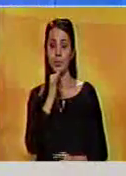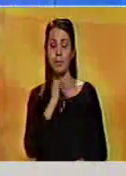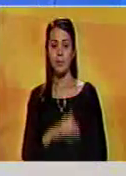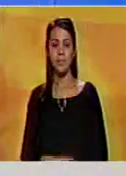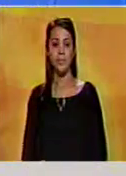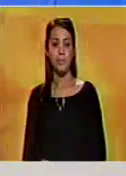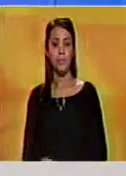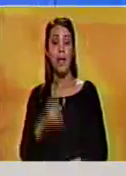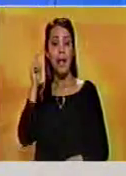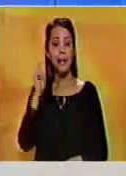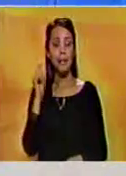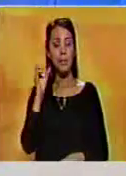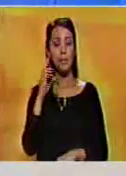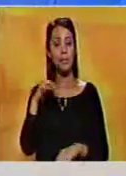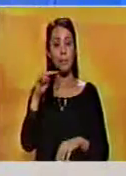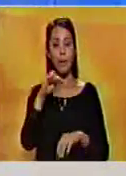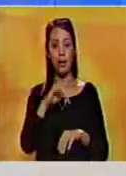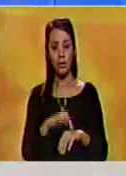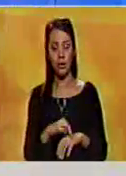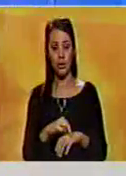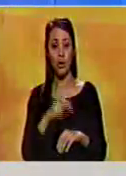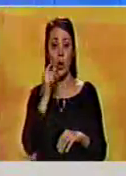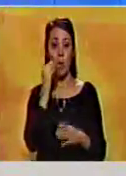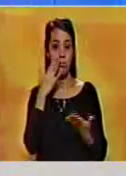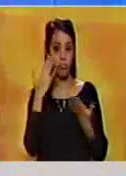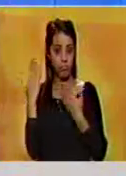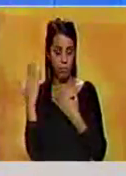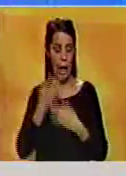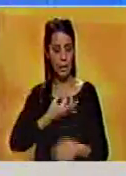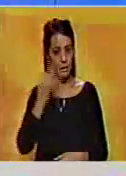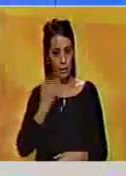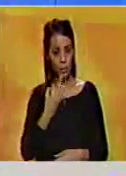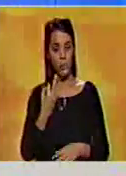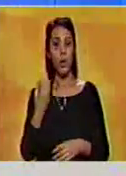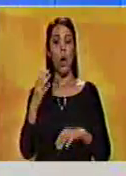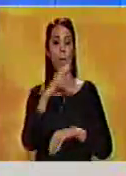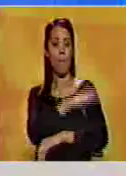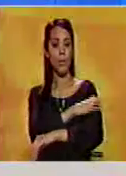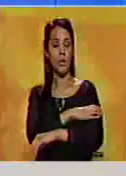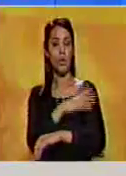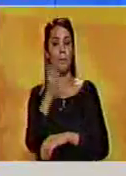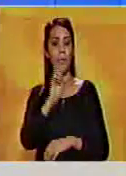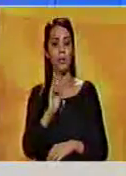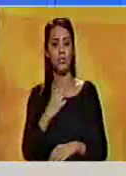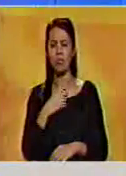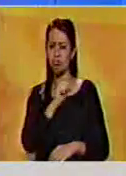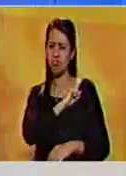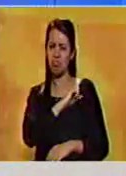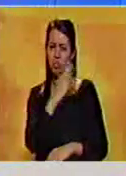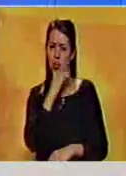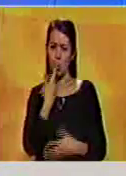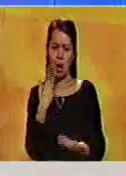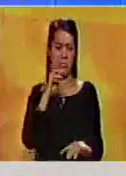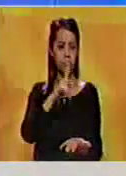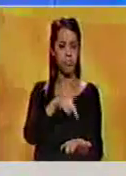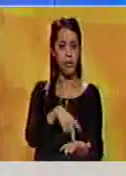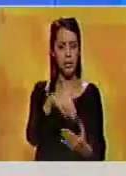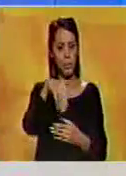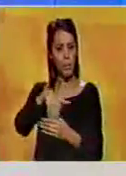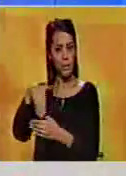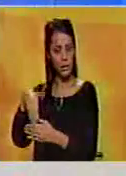con más el diputado a la asamblea nacional stalin gonzález aseguró que la oposición venezolana no tiene miedo de ir a las presidenciales